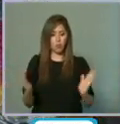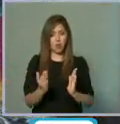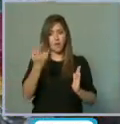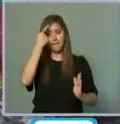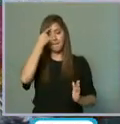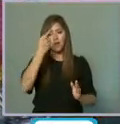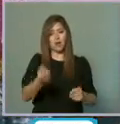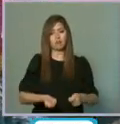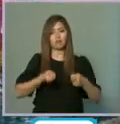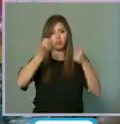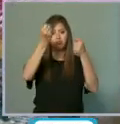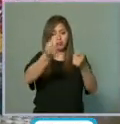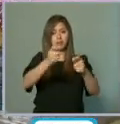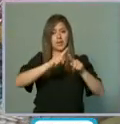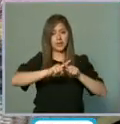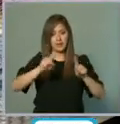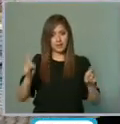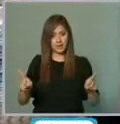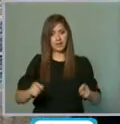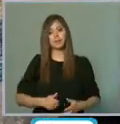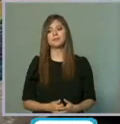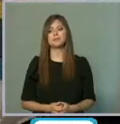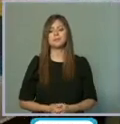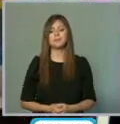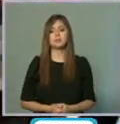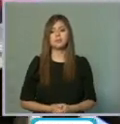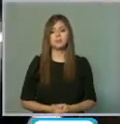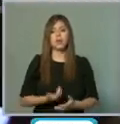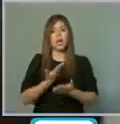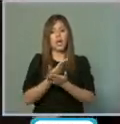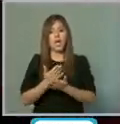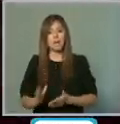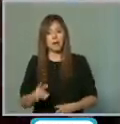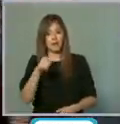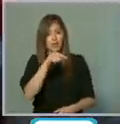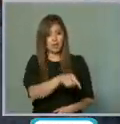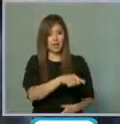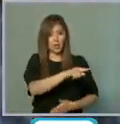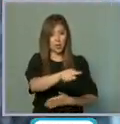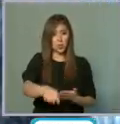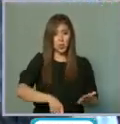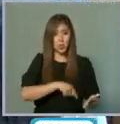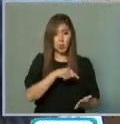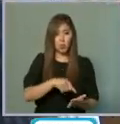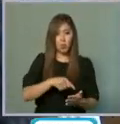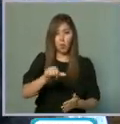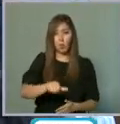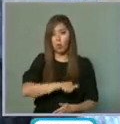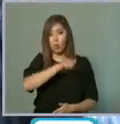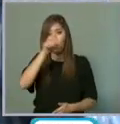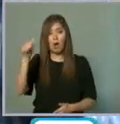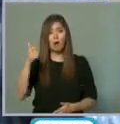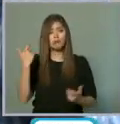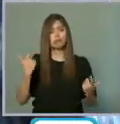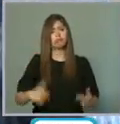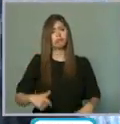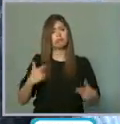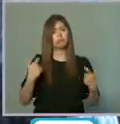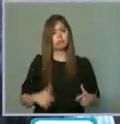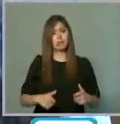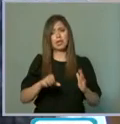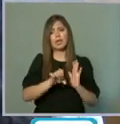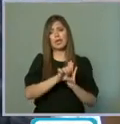apariencia. Oiga, y pensar que esto en otras partes vale un dineral. Bueno, si ya va usted a una tienda